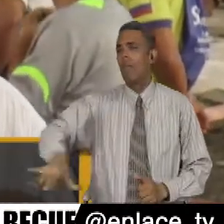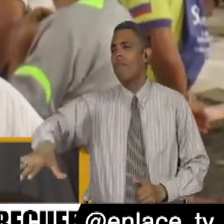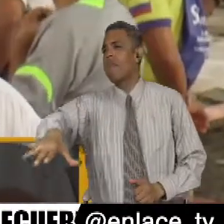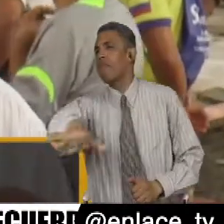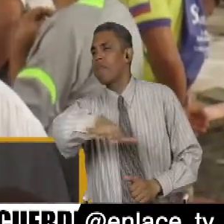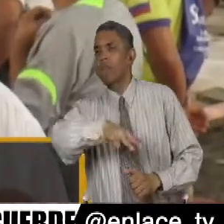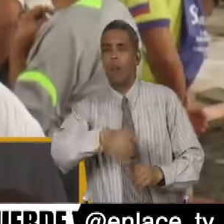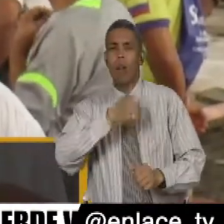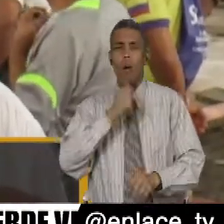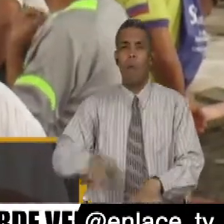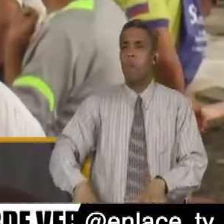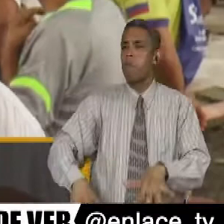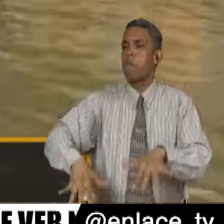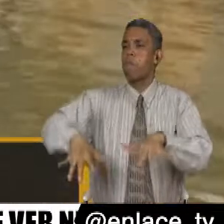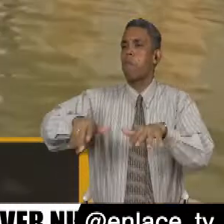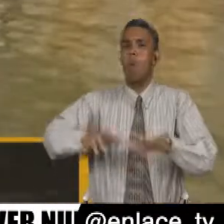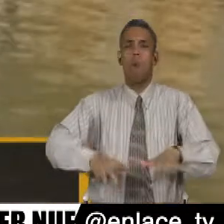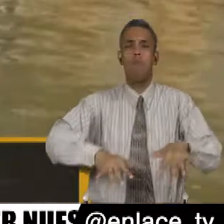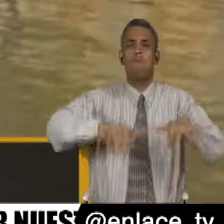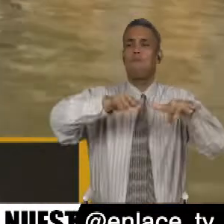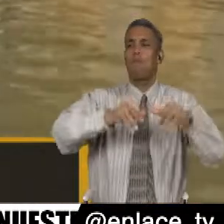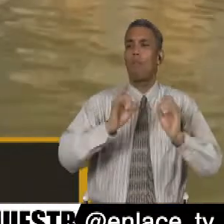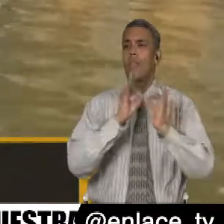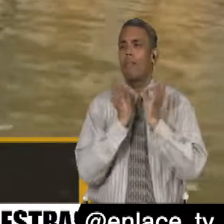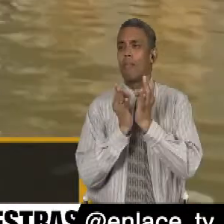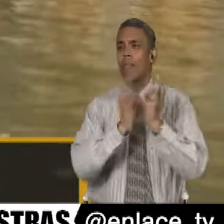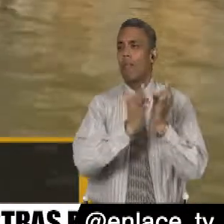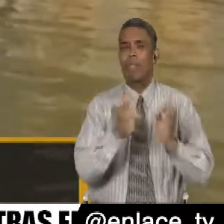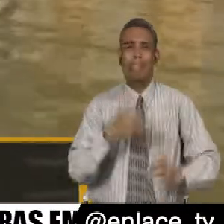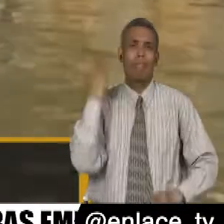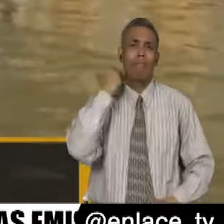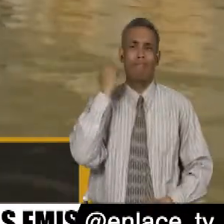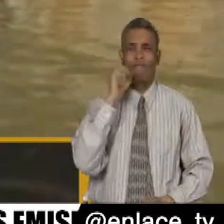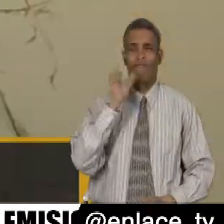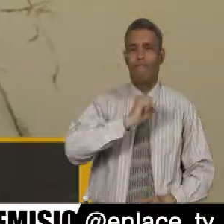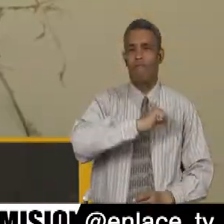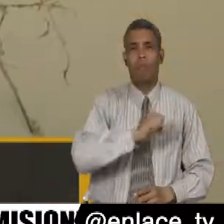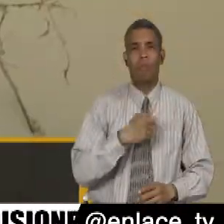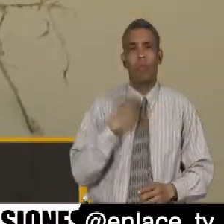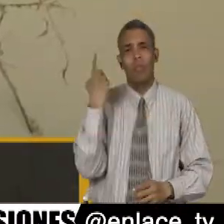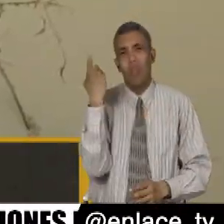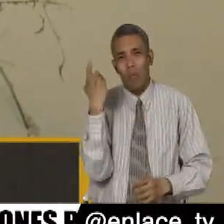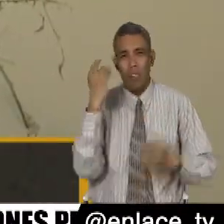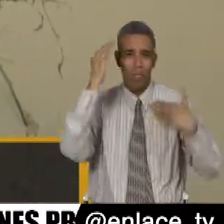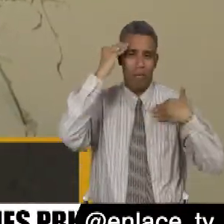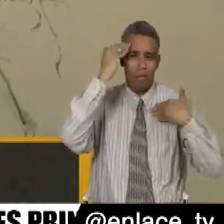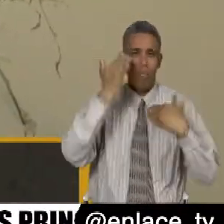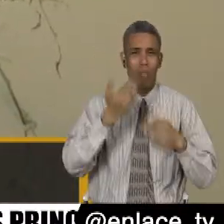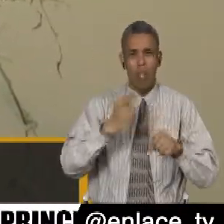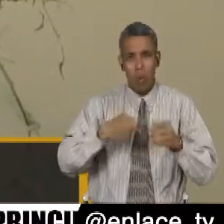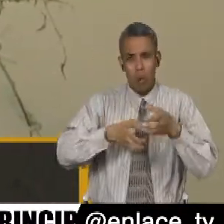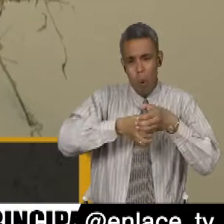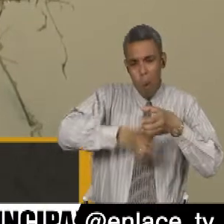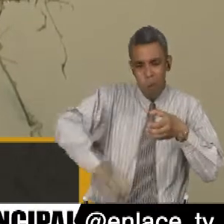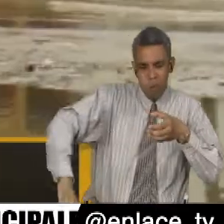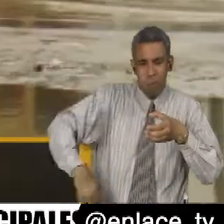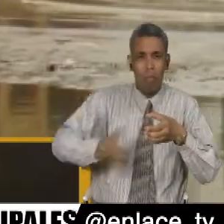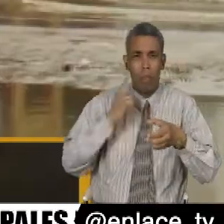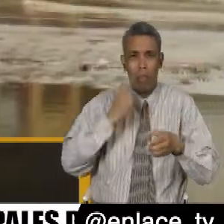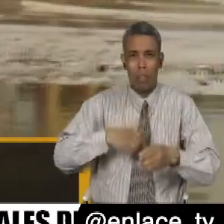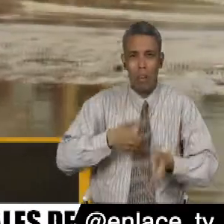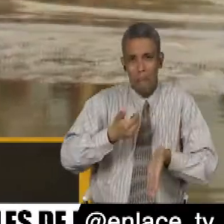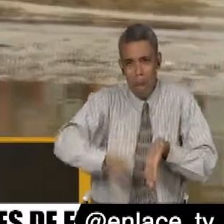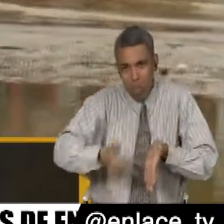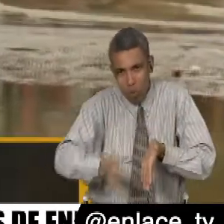con el agua dentro de la vivienda aunque saben y son conscientes de la falta de cultura ciudadana por parte de los que arrojan basuras a los caños piden cuanto